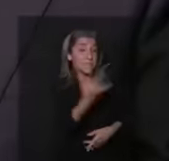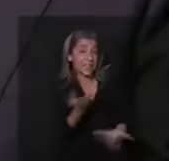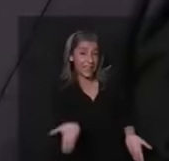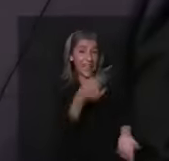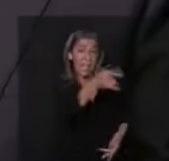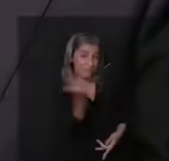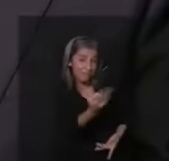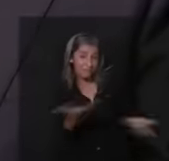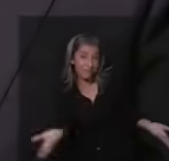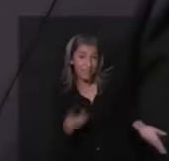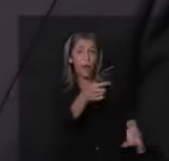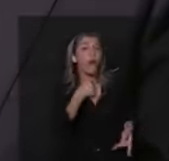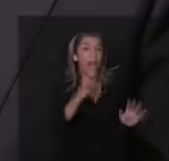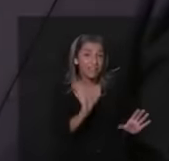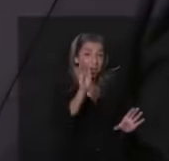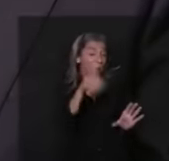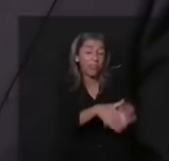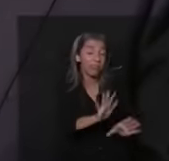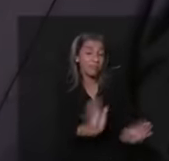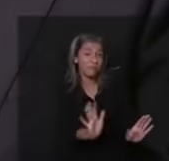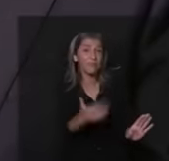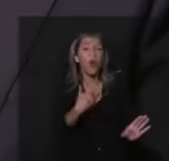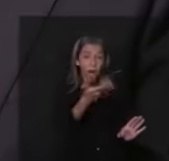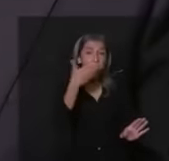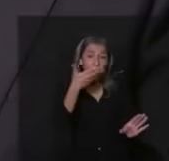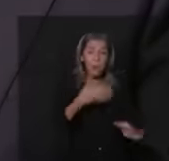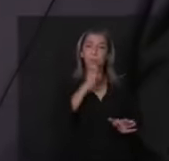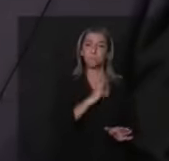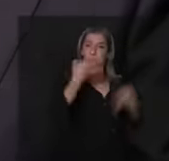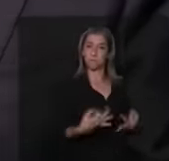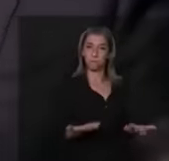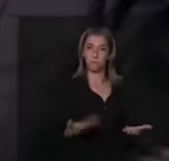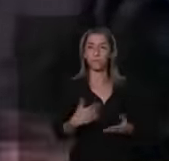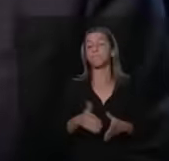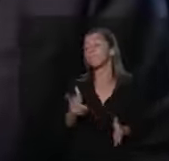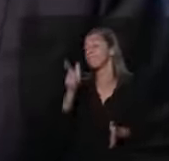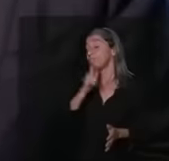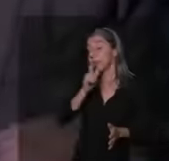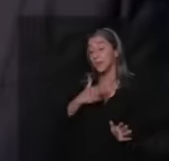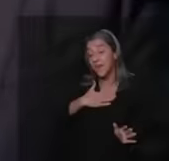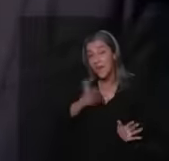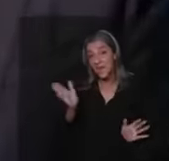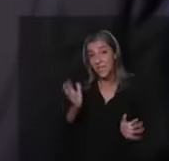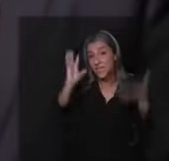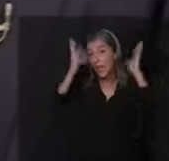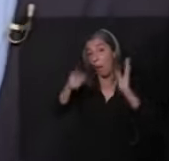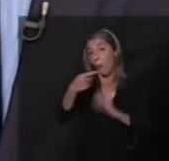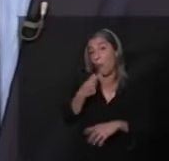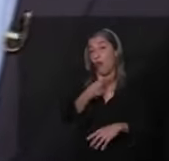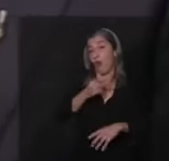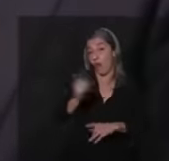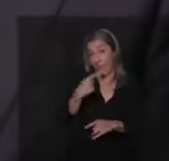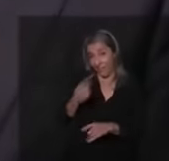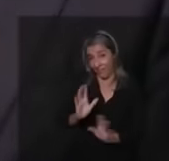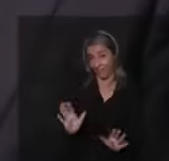populum se llama, dale. Pues digo, sé más serio, armá argumentos serios, Sergio, dale. A mí me parece, Javier, que lo que no le estás queriendo decir a la gente,